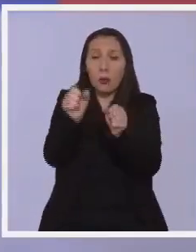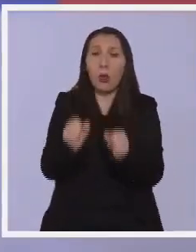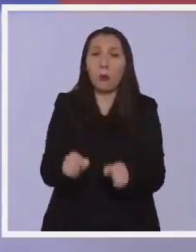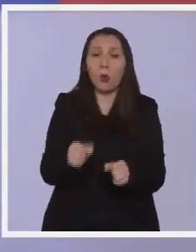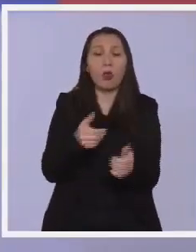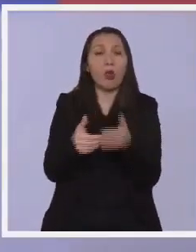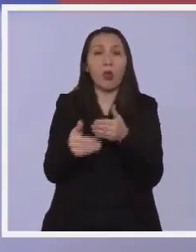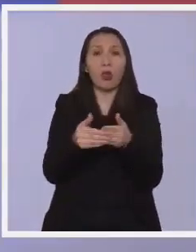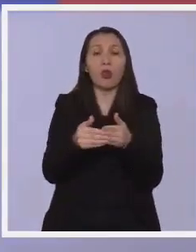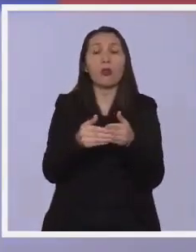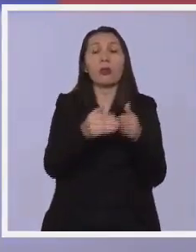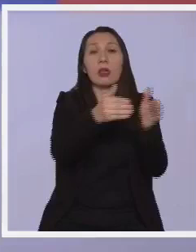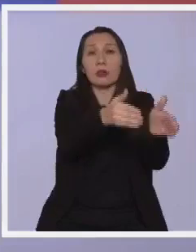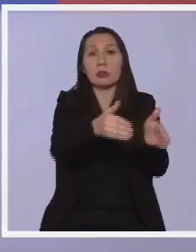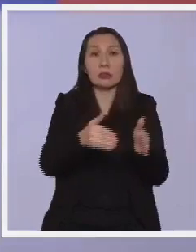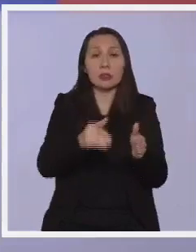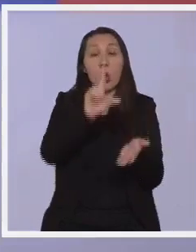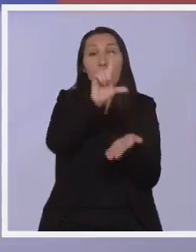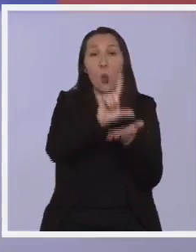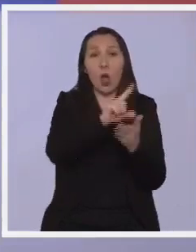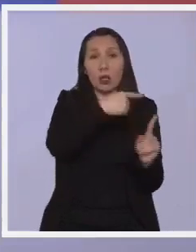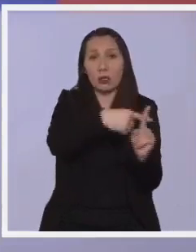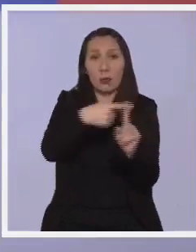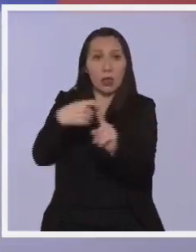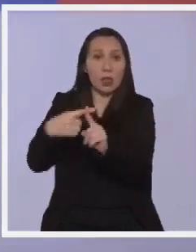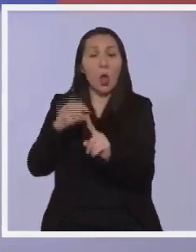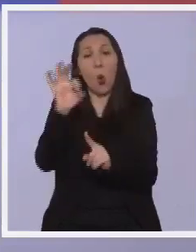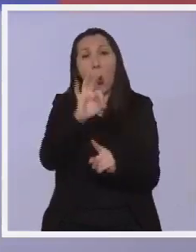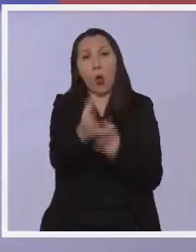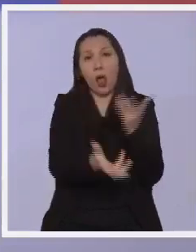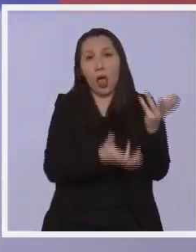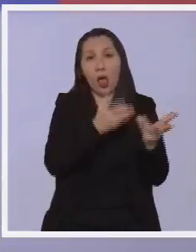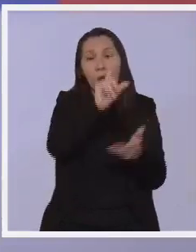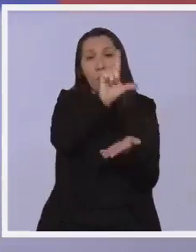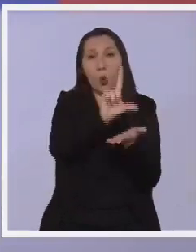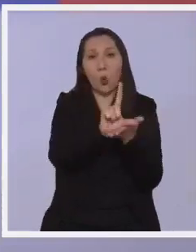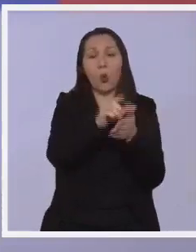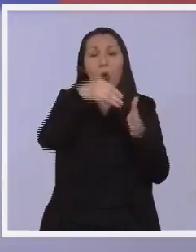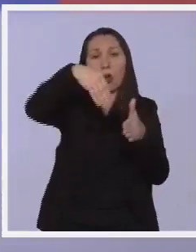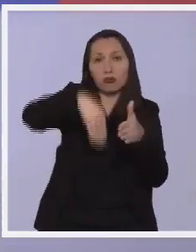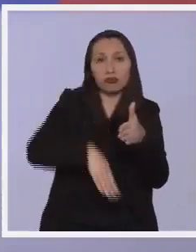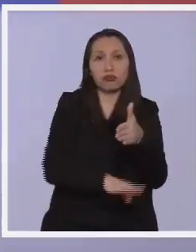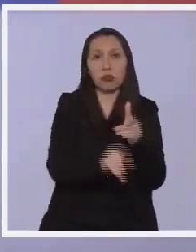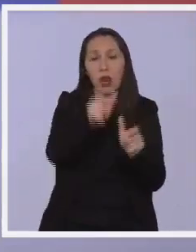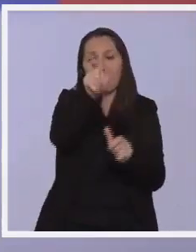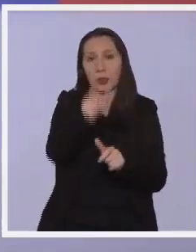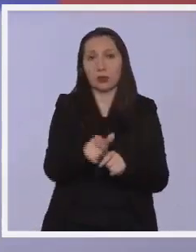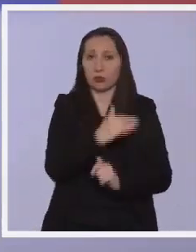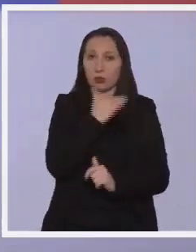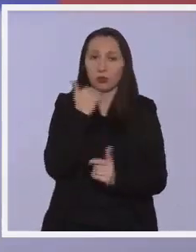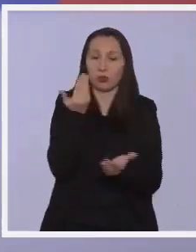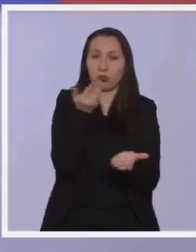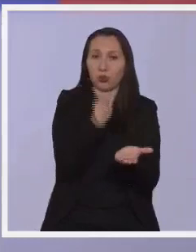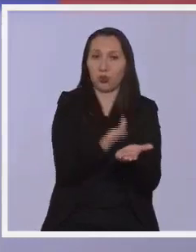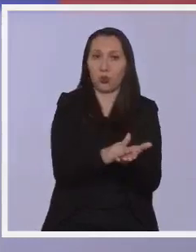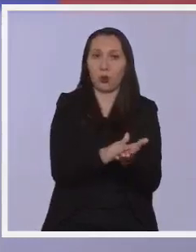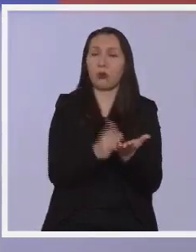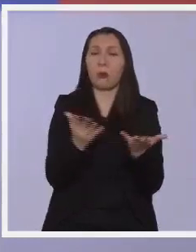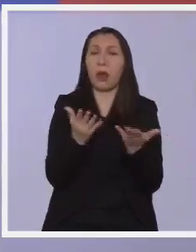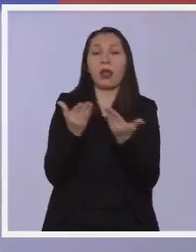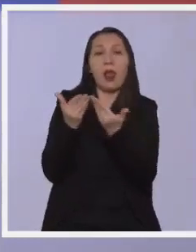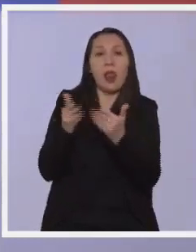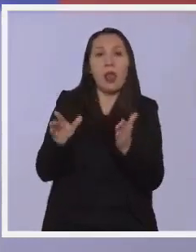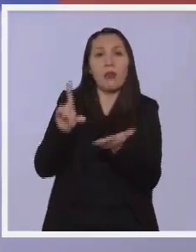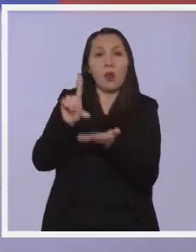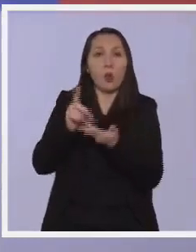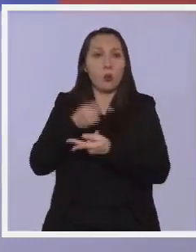las instalaciones del cementerio o crematorio donde será sepultada la persona que haya fallecido. Lo hacemos así para liberar al